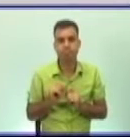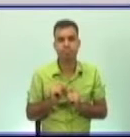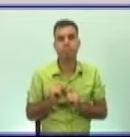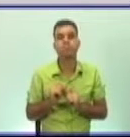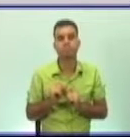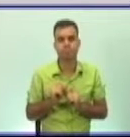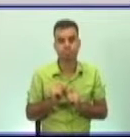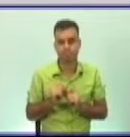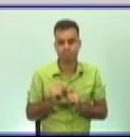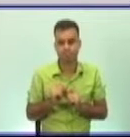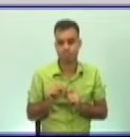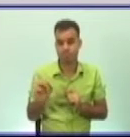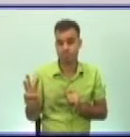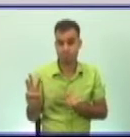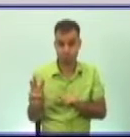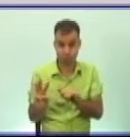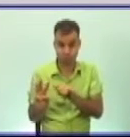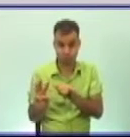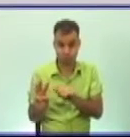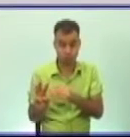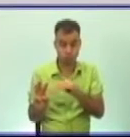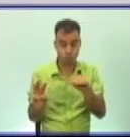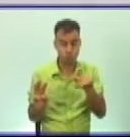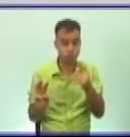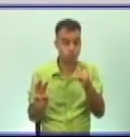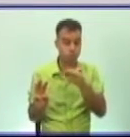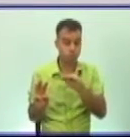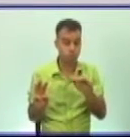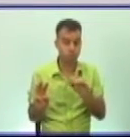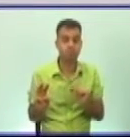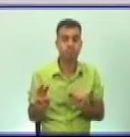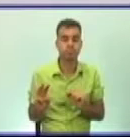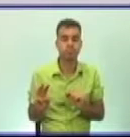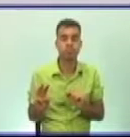oscilaciones forzadas, cuando las reactancias son iguales,